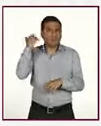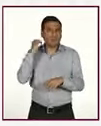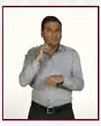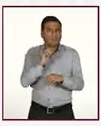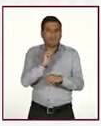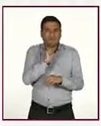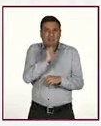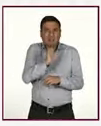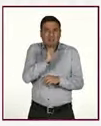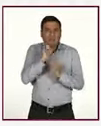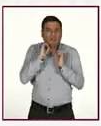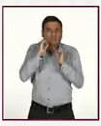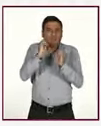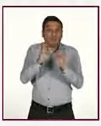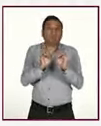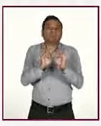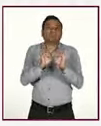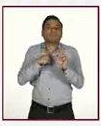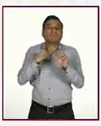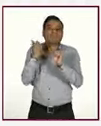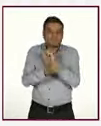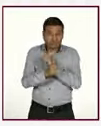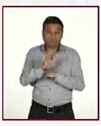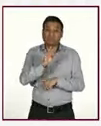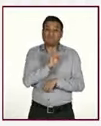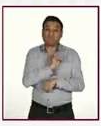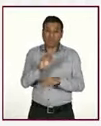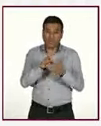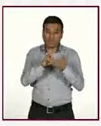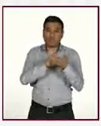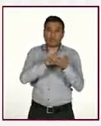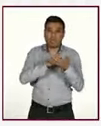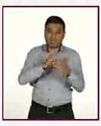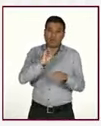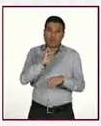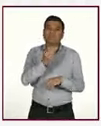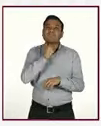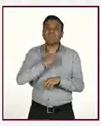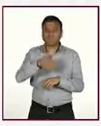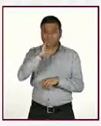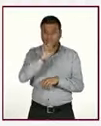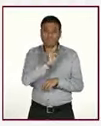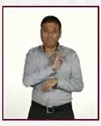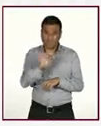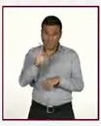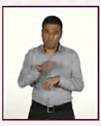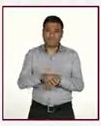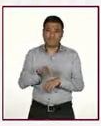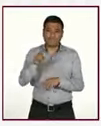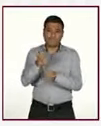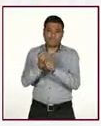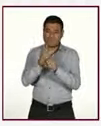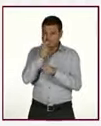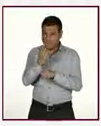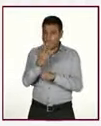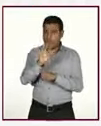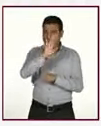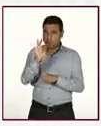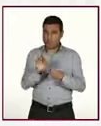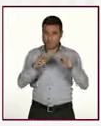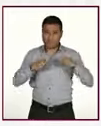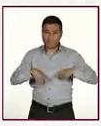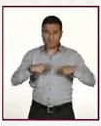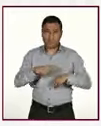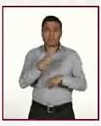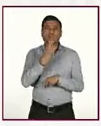vaya, ¿no? Vaya. Entonces, son temas que la estadística nos dice que son pocos, solo el 5% de la población consume